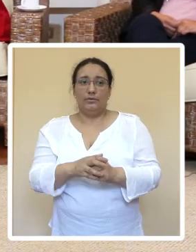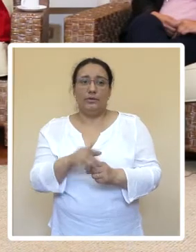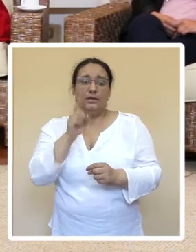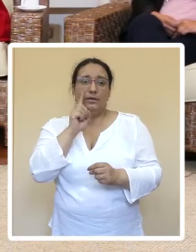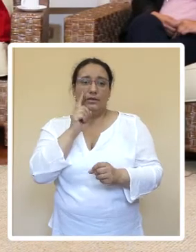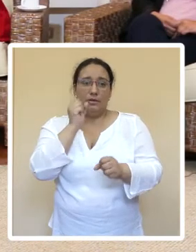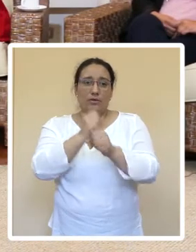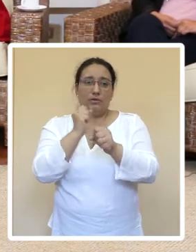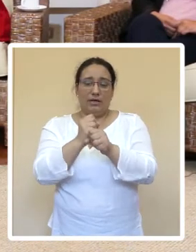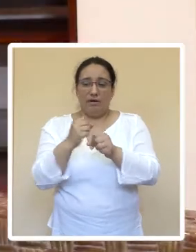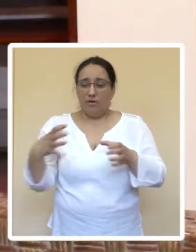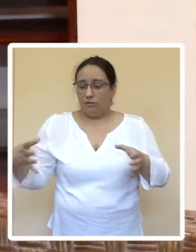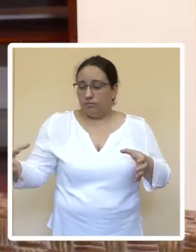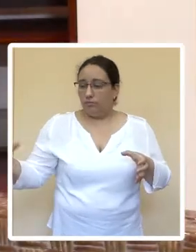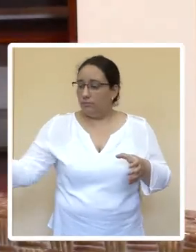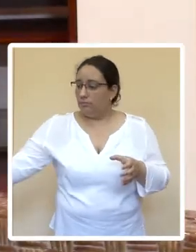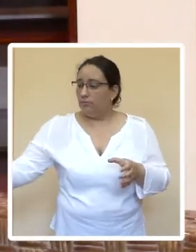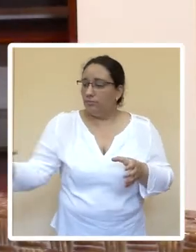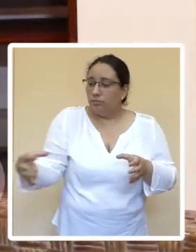batuta al conjunto